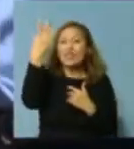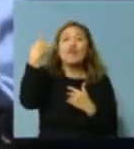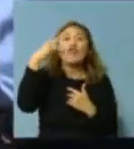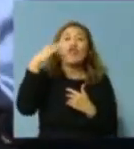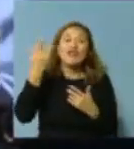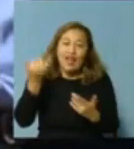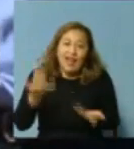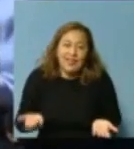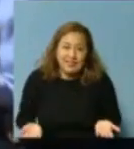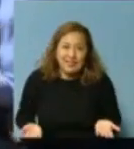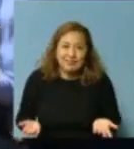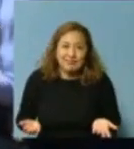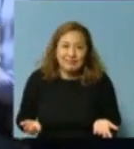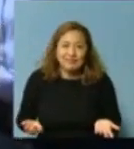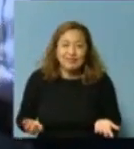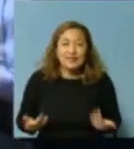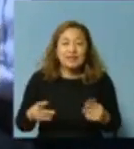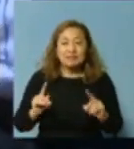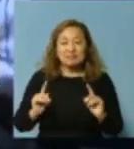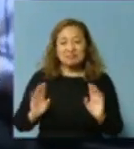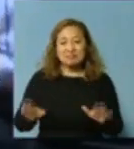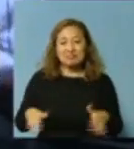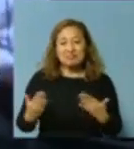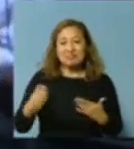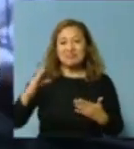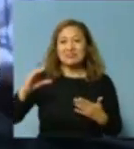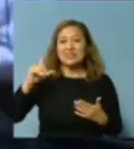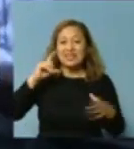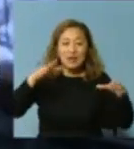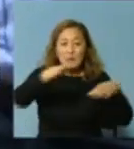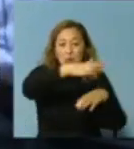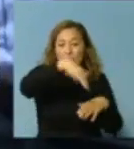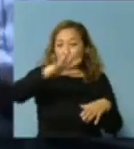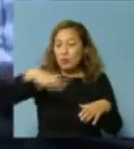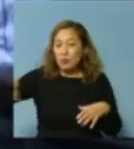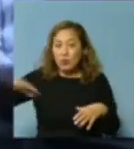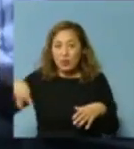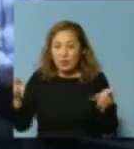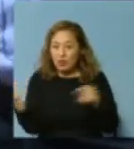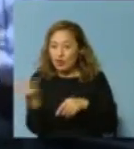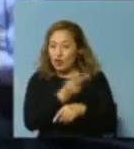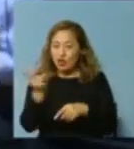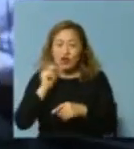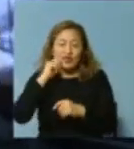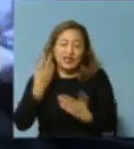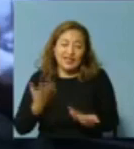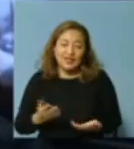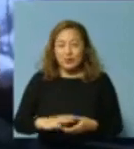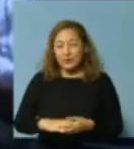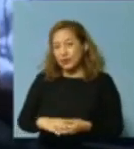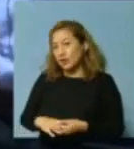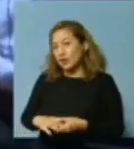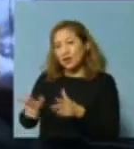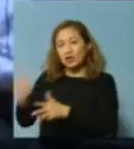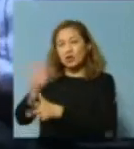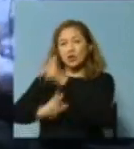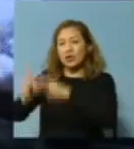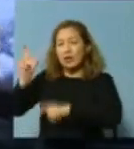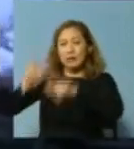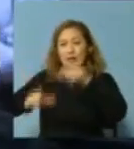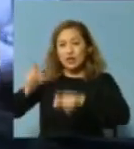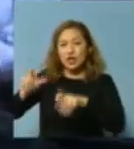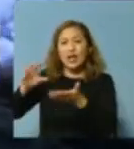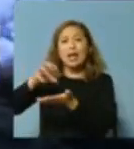Bolivia. Y bueno, Ciénaga y el Angosto son pueblitos que son muy lindos. También nos decía la gente